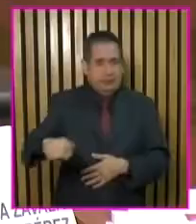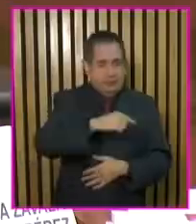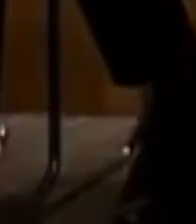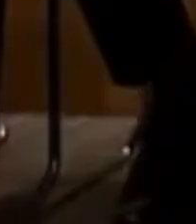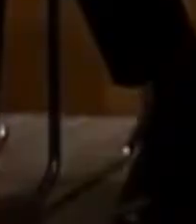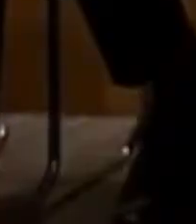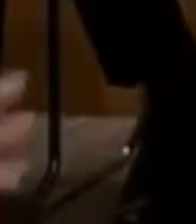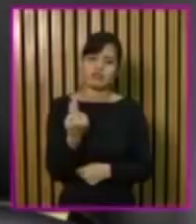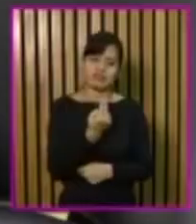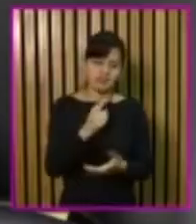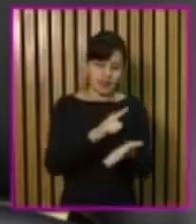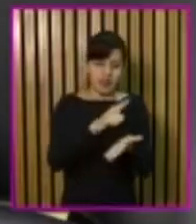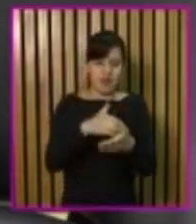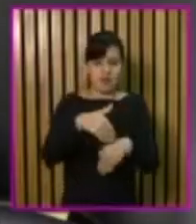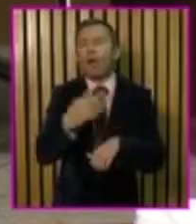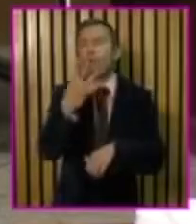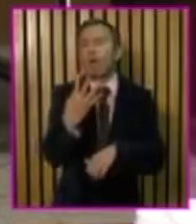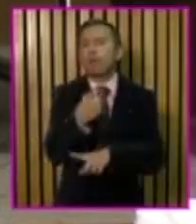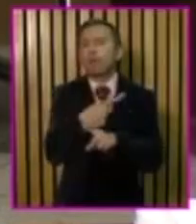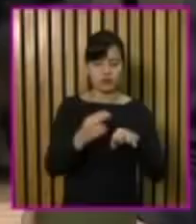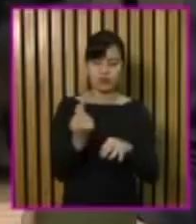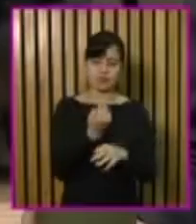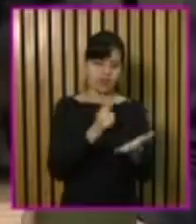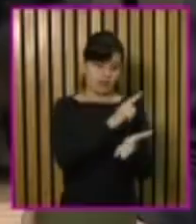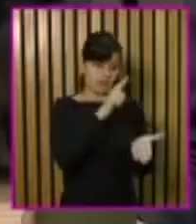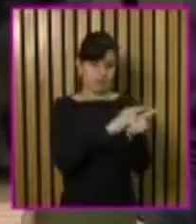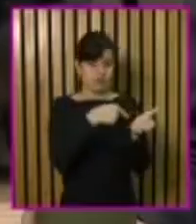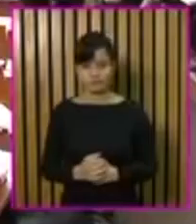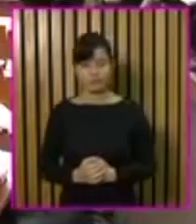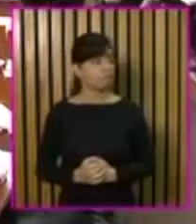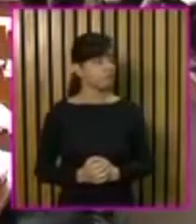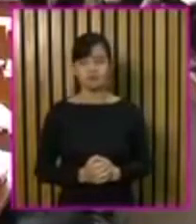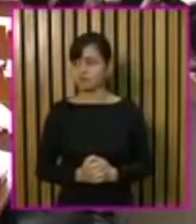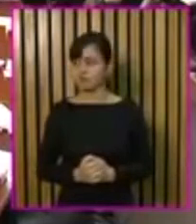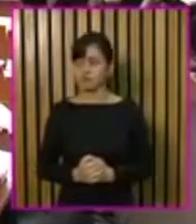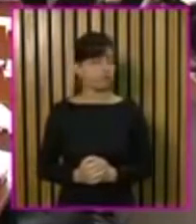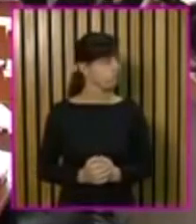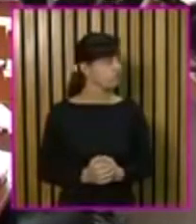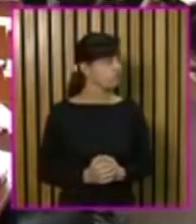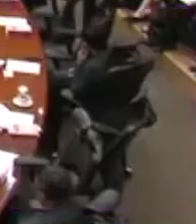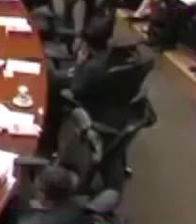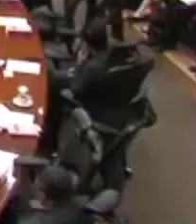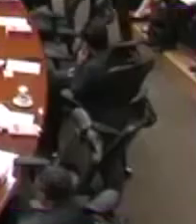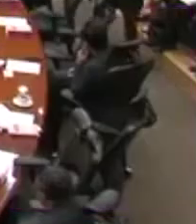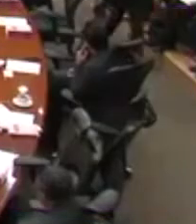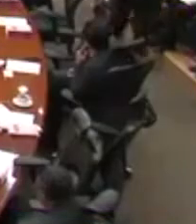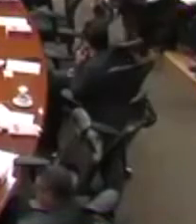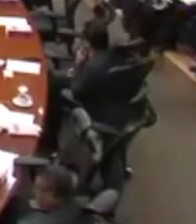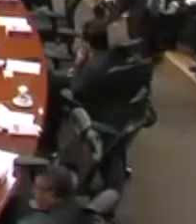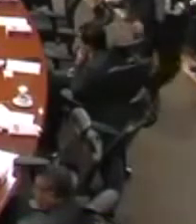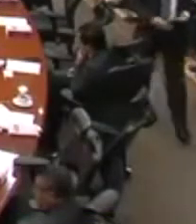los consejeros benito nacif marco antonio baños ciro murayama y jaime ribera entre las principales funciones del ine y que tiene que